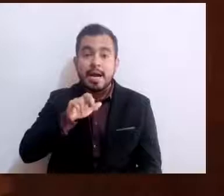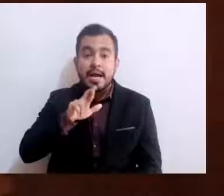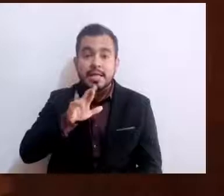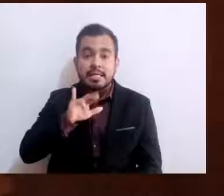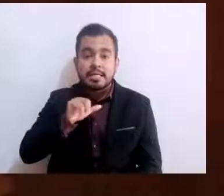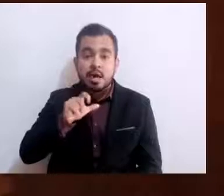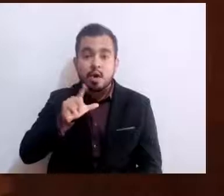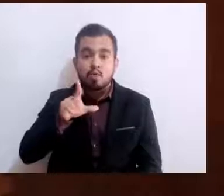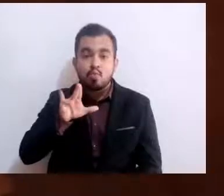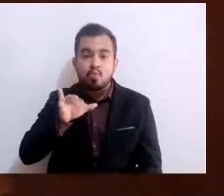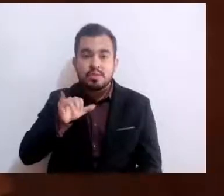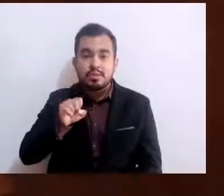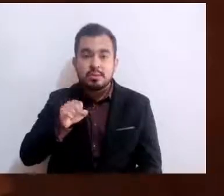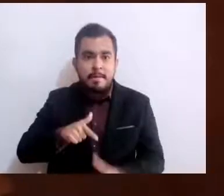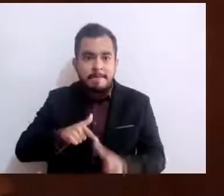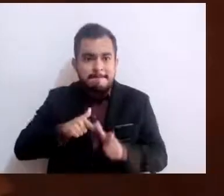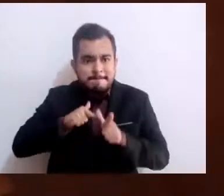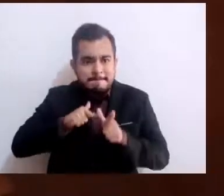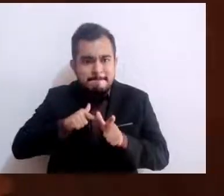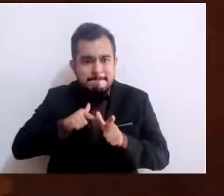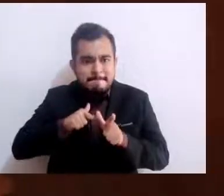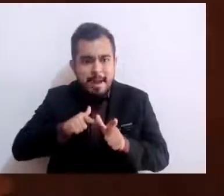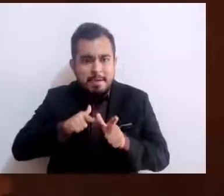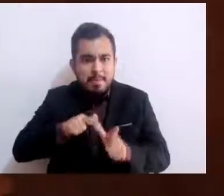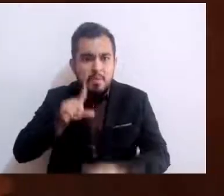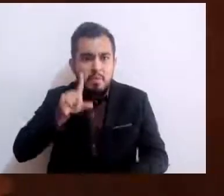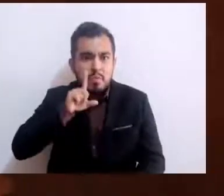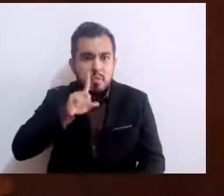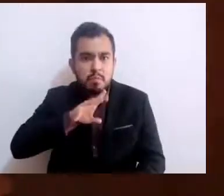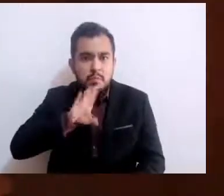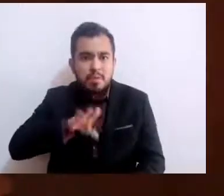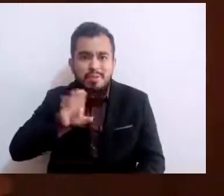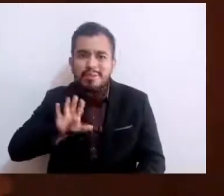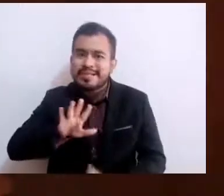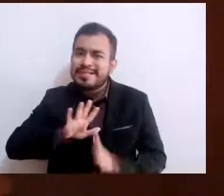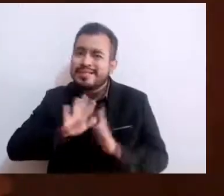más, y yo coincido plenamente con ella.